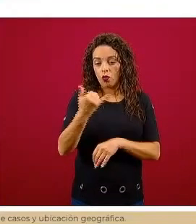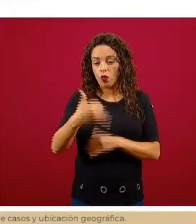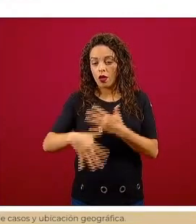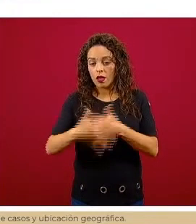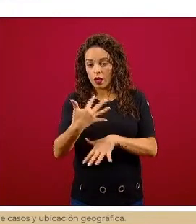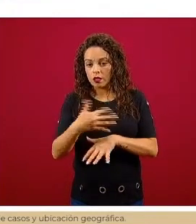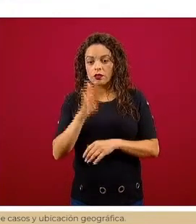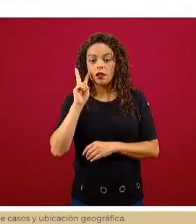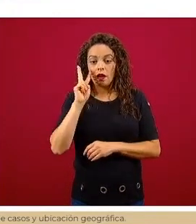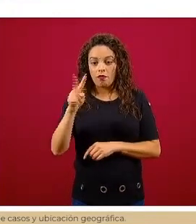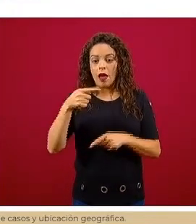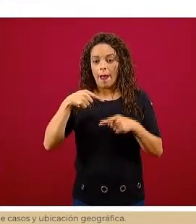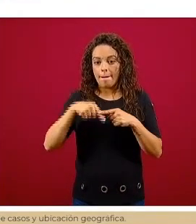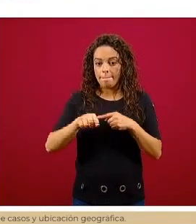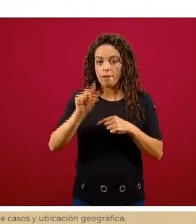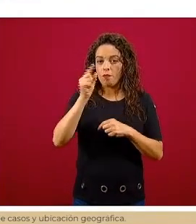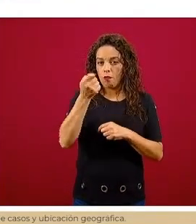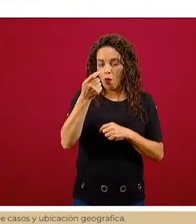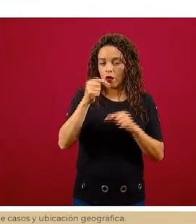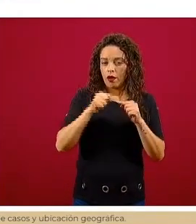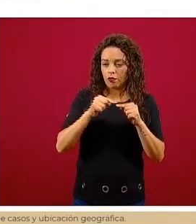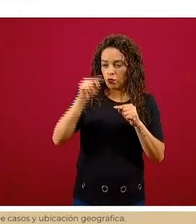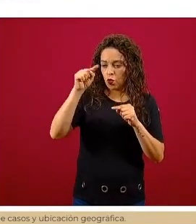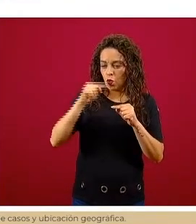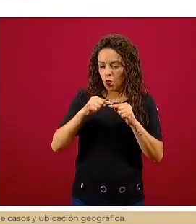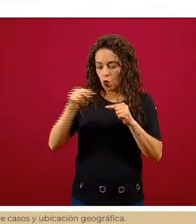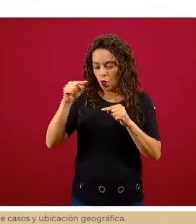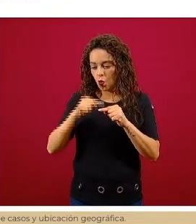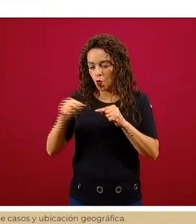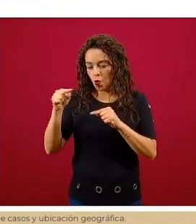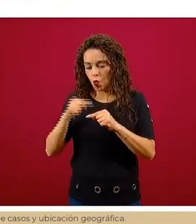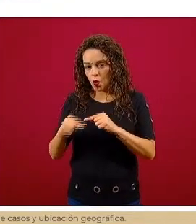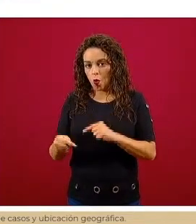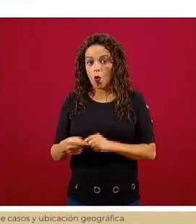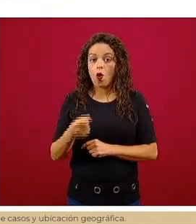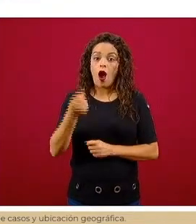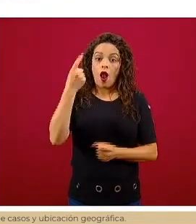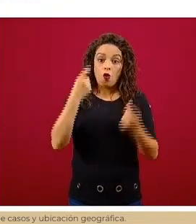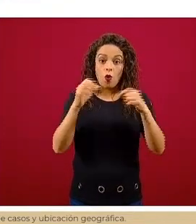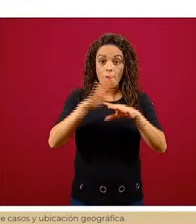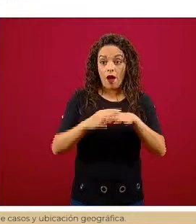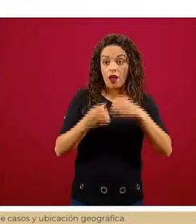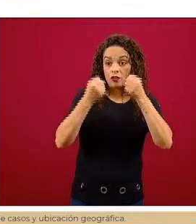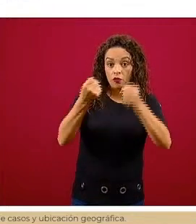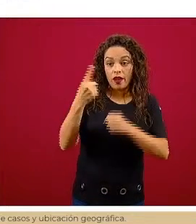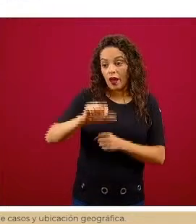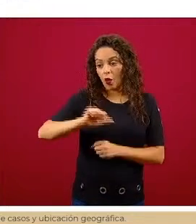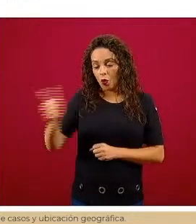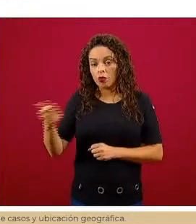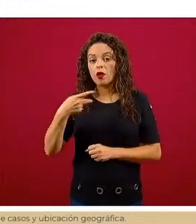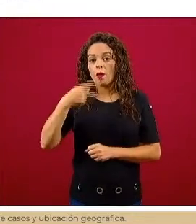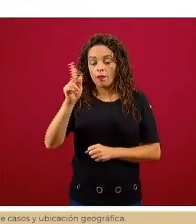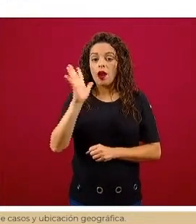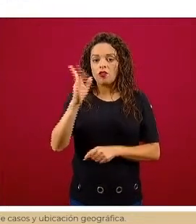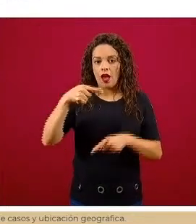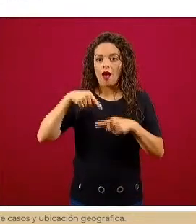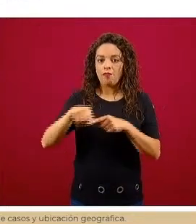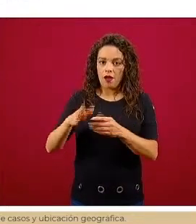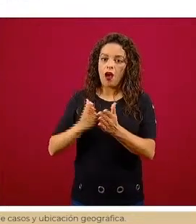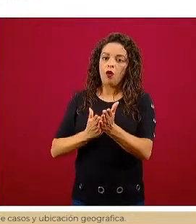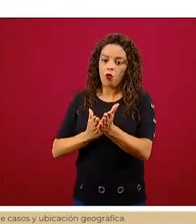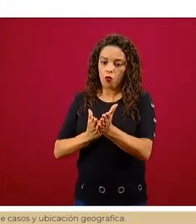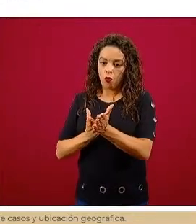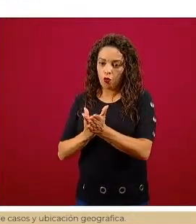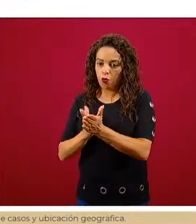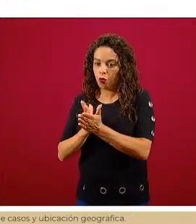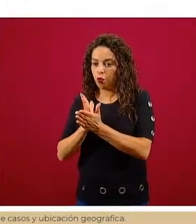mayor intensidad que otros, pero todos prácticamente siguiendo este ascenso que se da de manera general